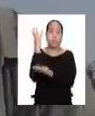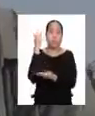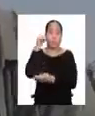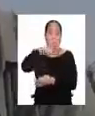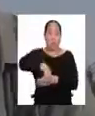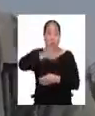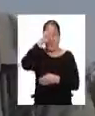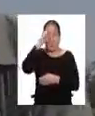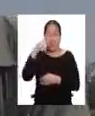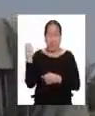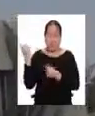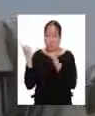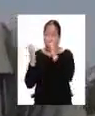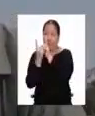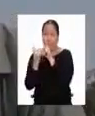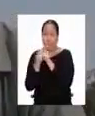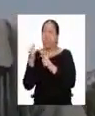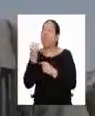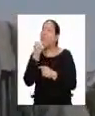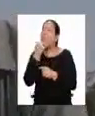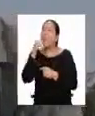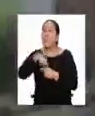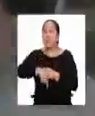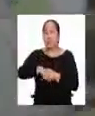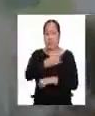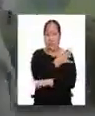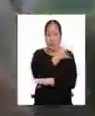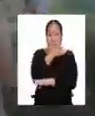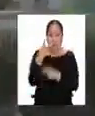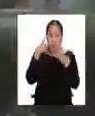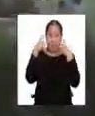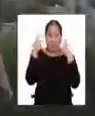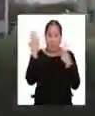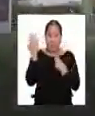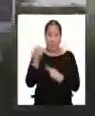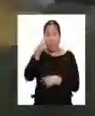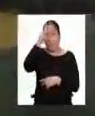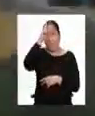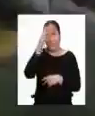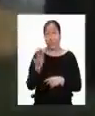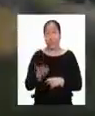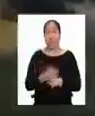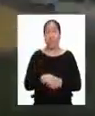cuente qué es lo que está pasando de verdad en nuestra Amazonía.